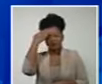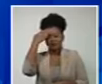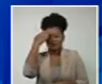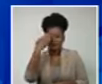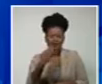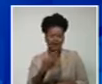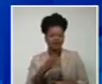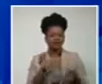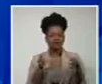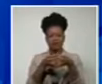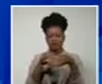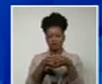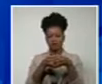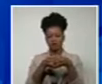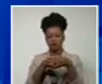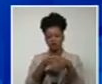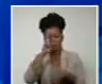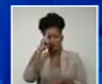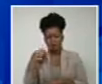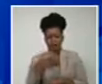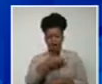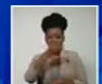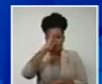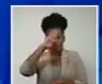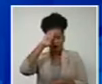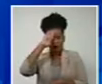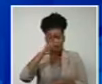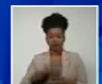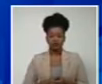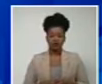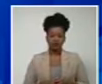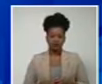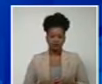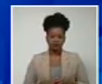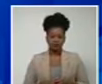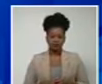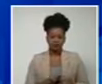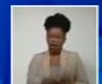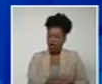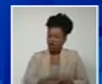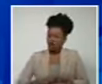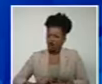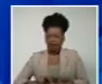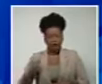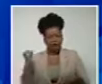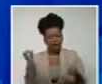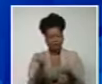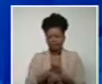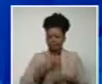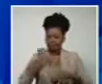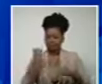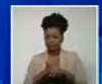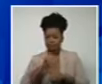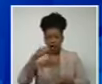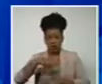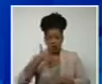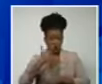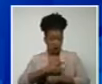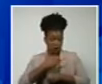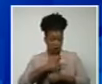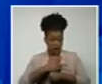Brigada Médica Cubana, que ha hecho un esfuerzo para que en Guatemala la